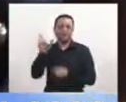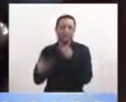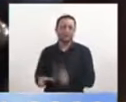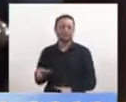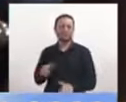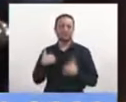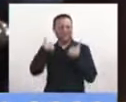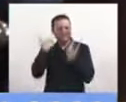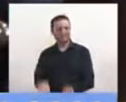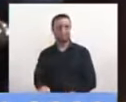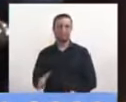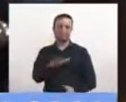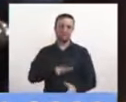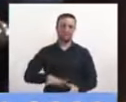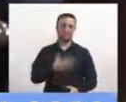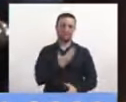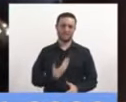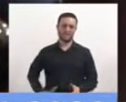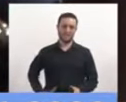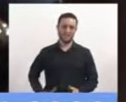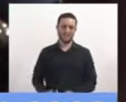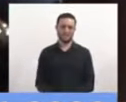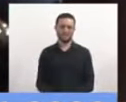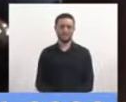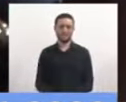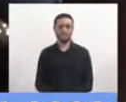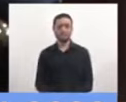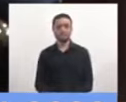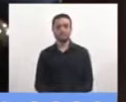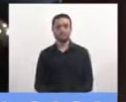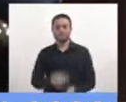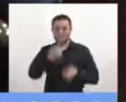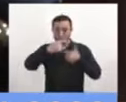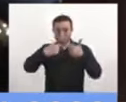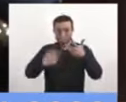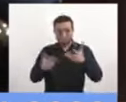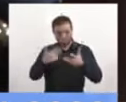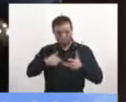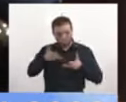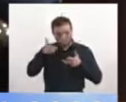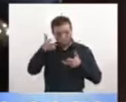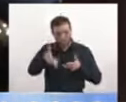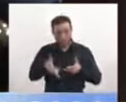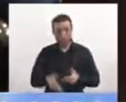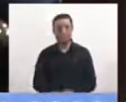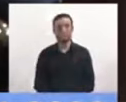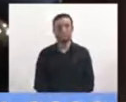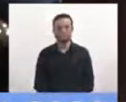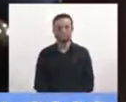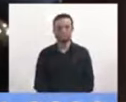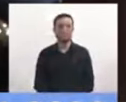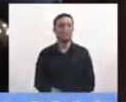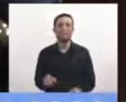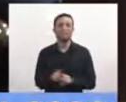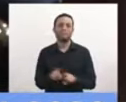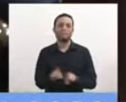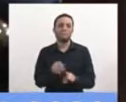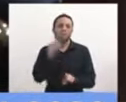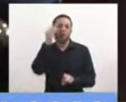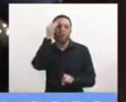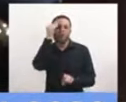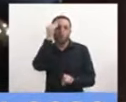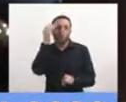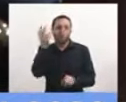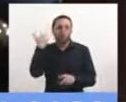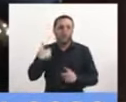Y todo esto, ¿sí?, tiene mucho que ver con lo que discutíamos antes, con la cultura de la apropiación. Yo voy a decir algo, no es de un sector, de un espacio